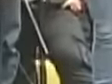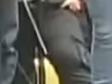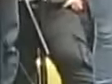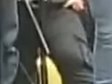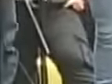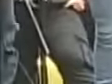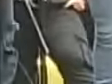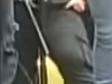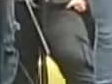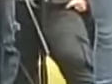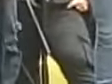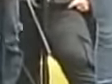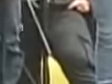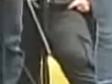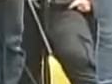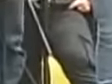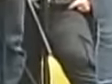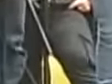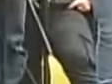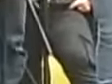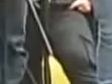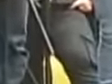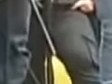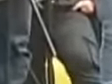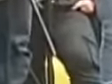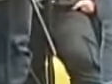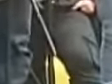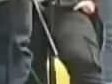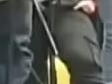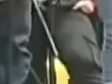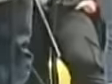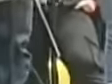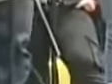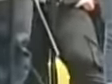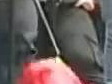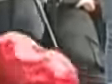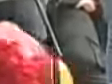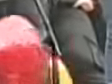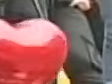allá. ¡Que viva la primera y su canto eterno!